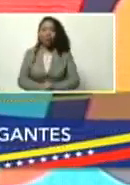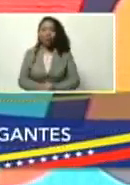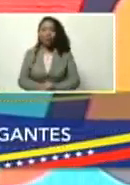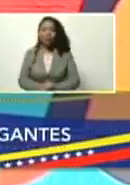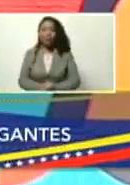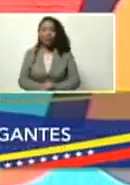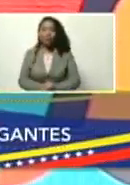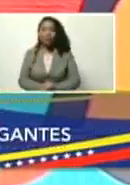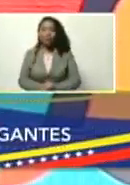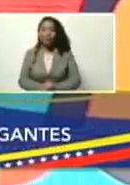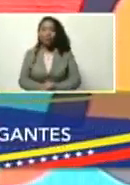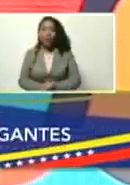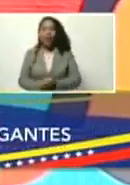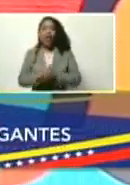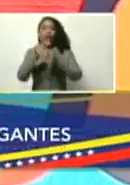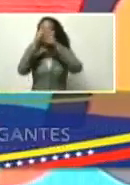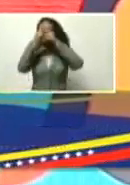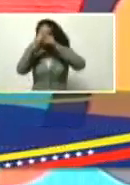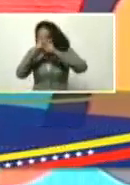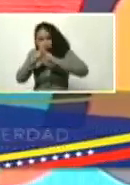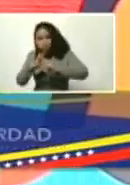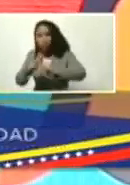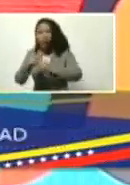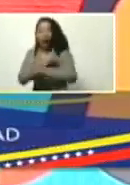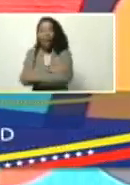en homenaje al abrazo histórico de